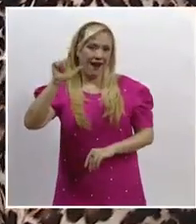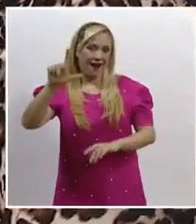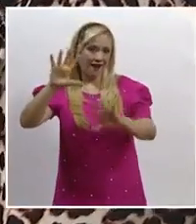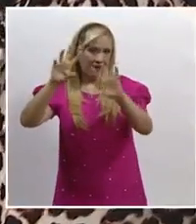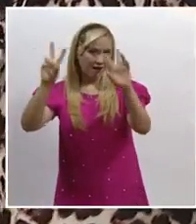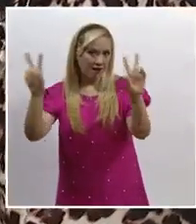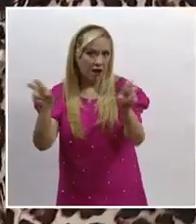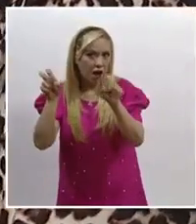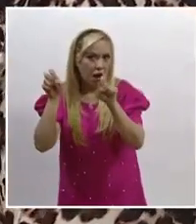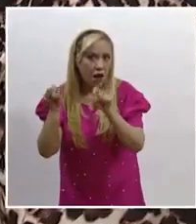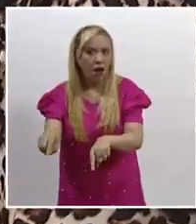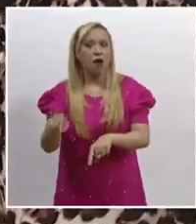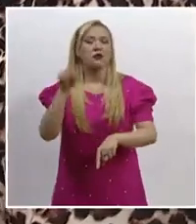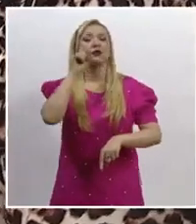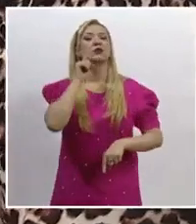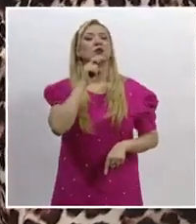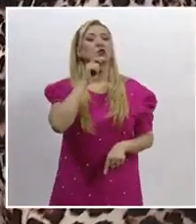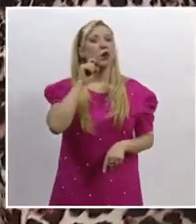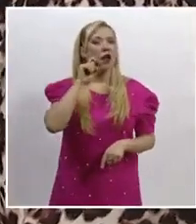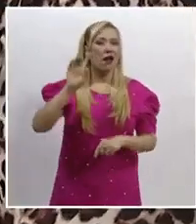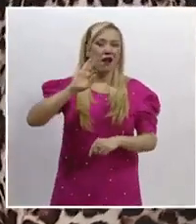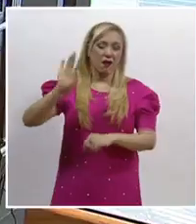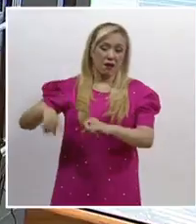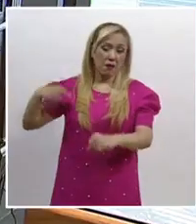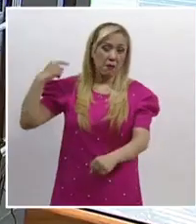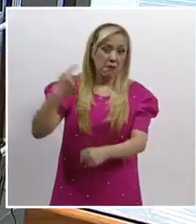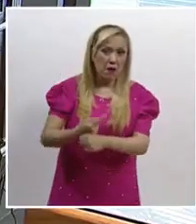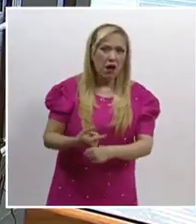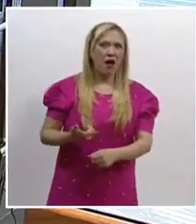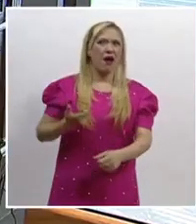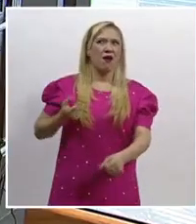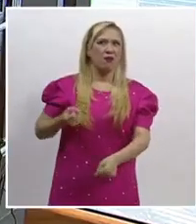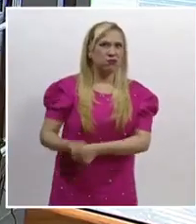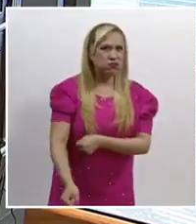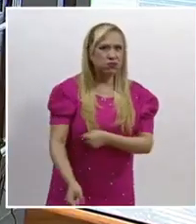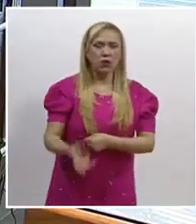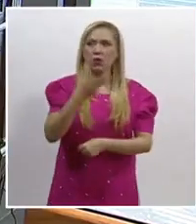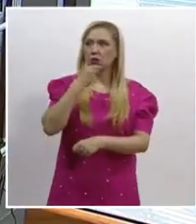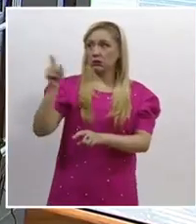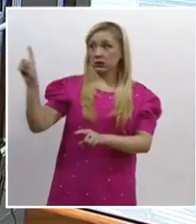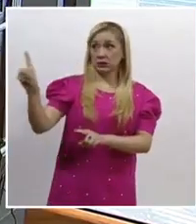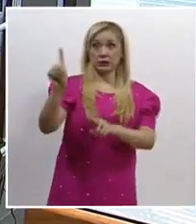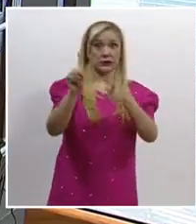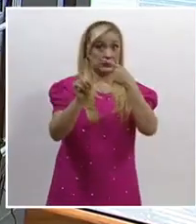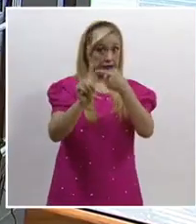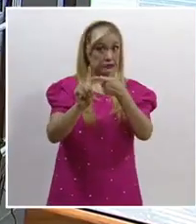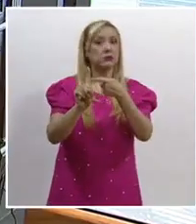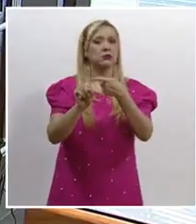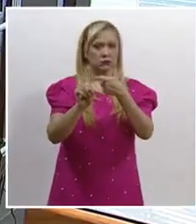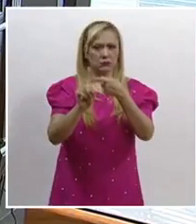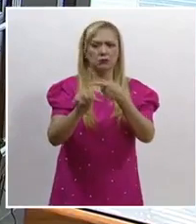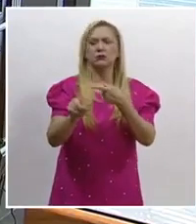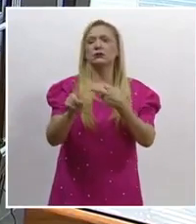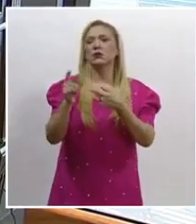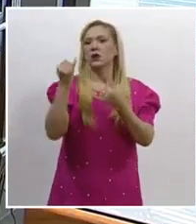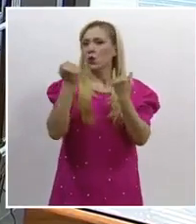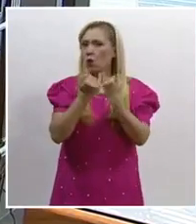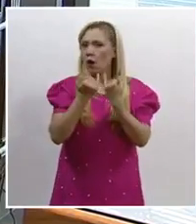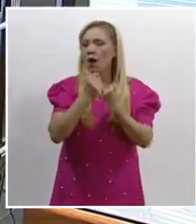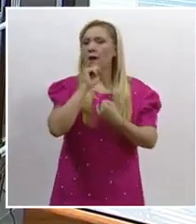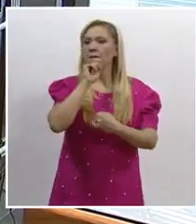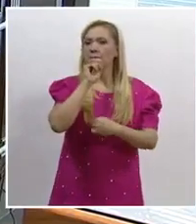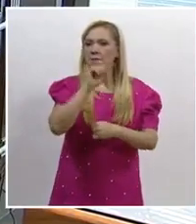mujer violentada sexualmente, quien además del agravio recibido por su agresor, el sistema jurídico le generaría un daño similar